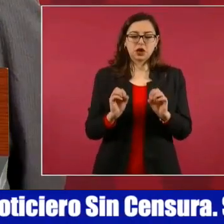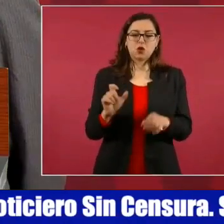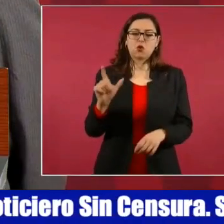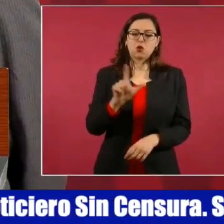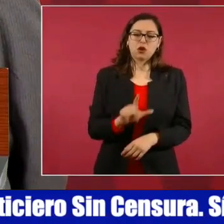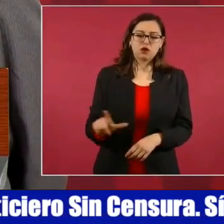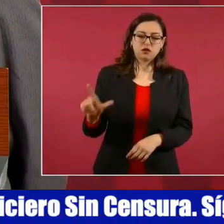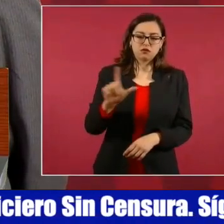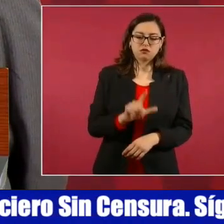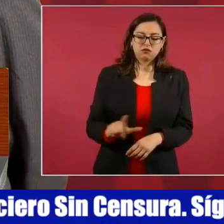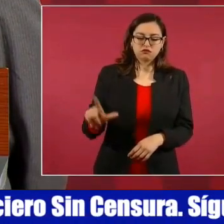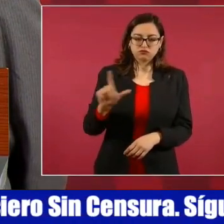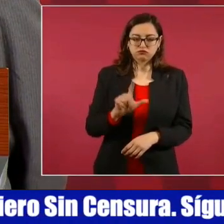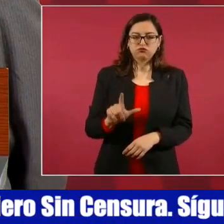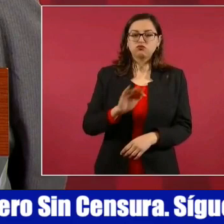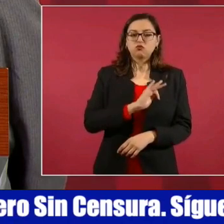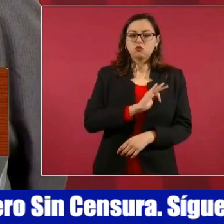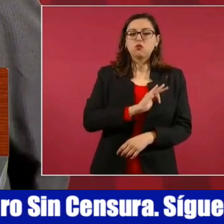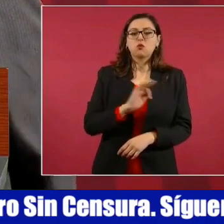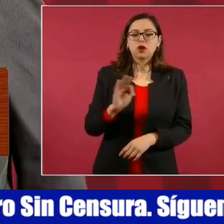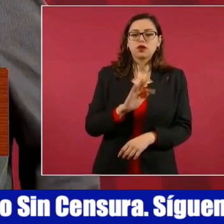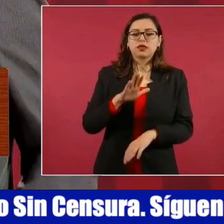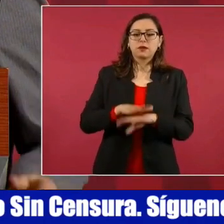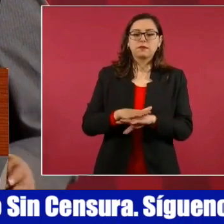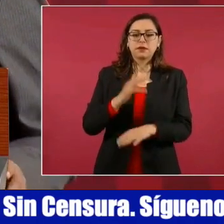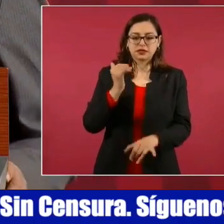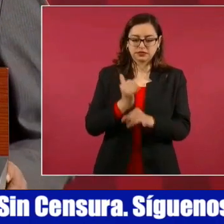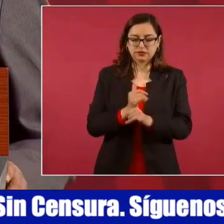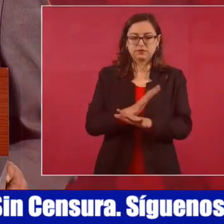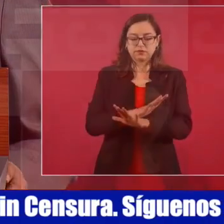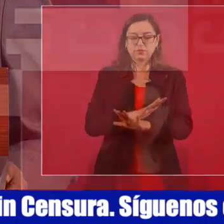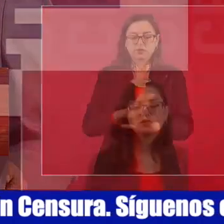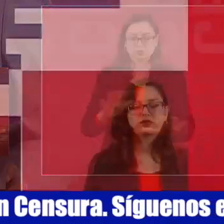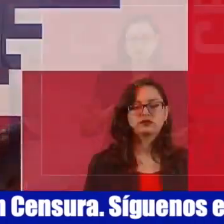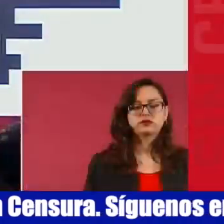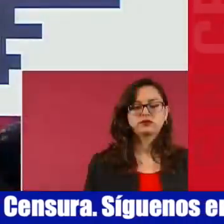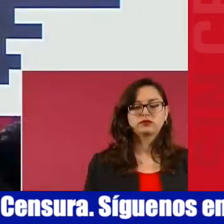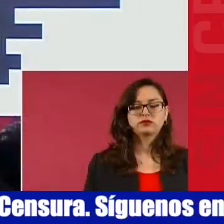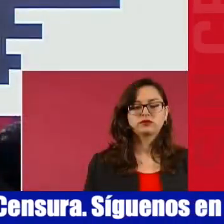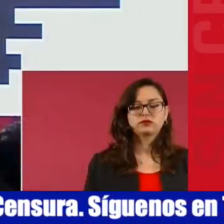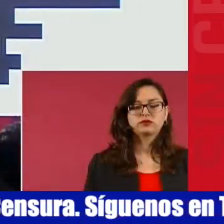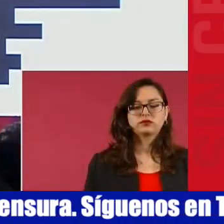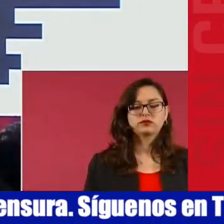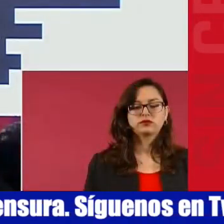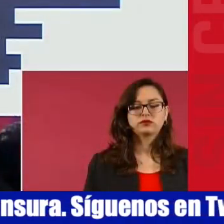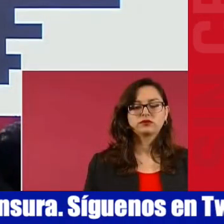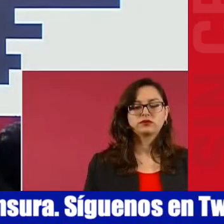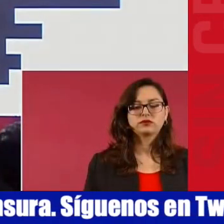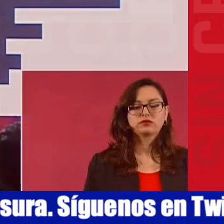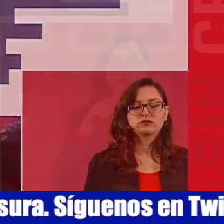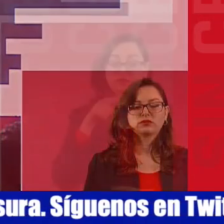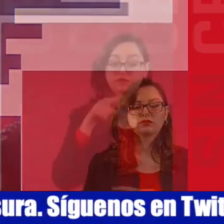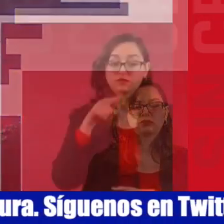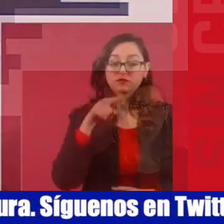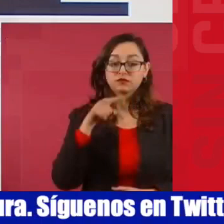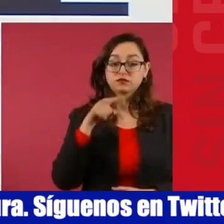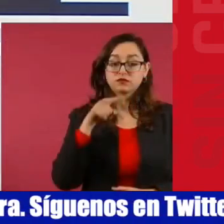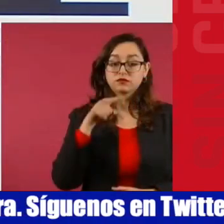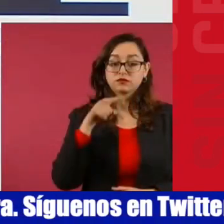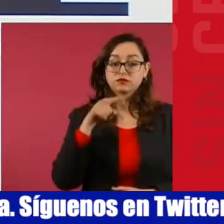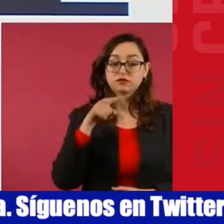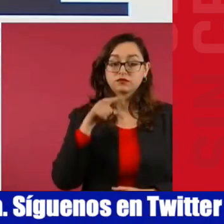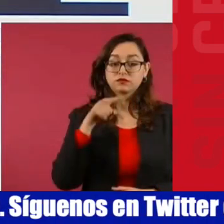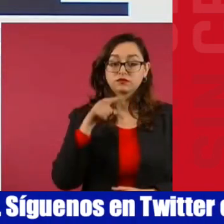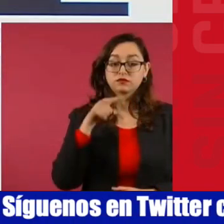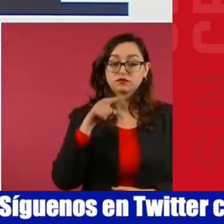hemos quejado muchas veces, de que hay periodistas que van y se extravían en sus planteamientos, no saben hacer